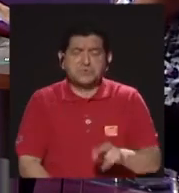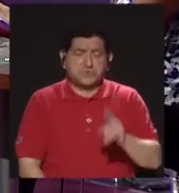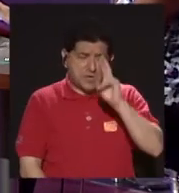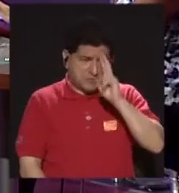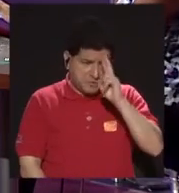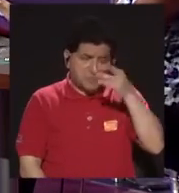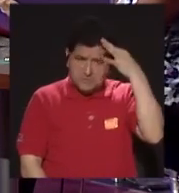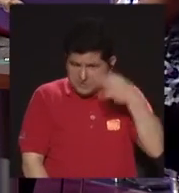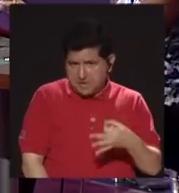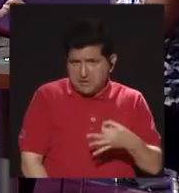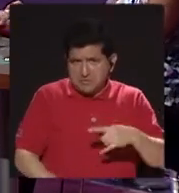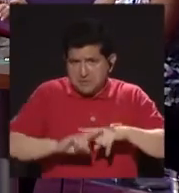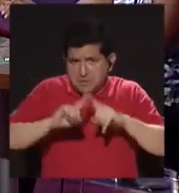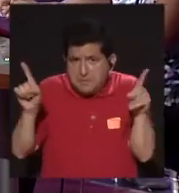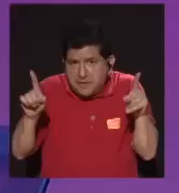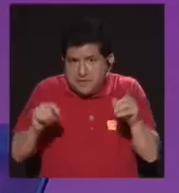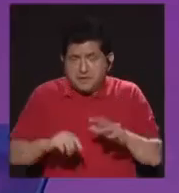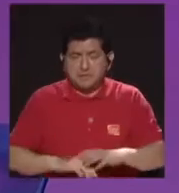pero